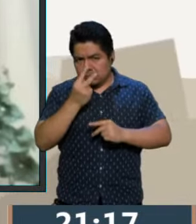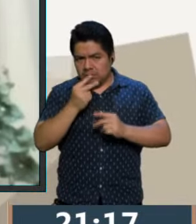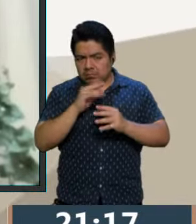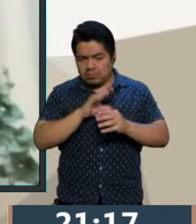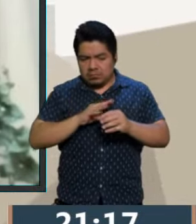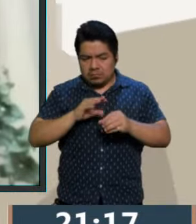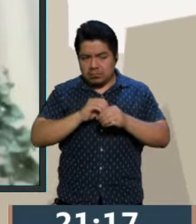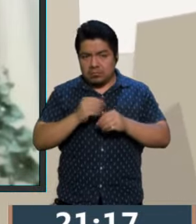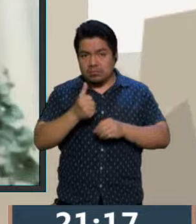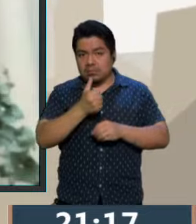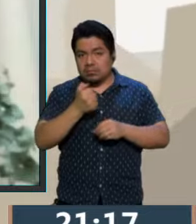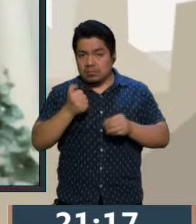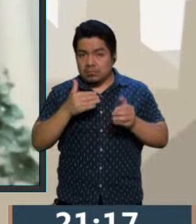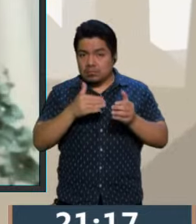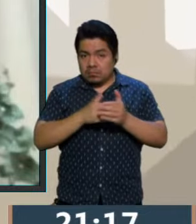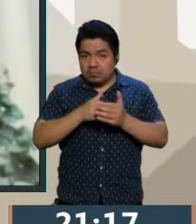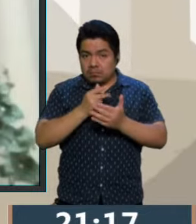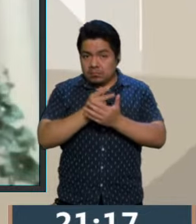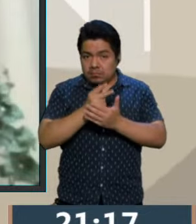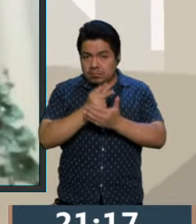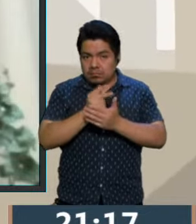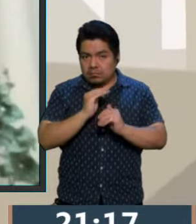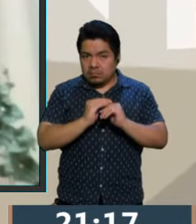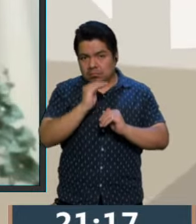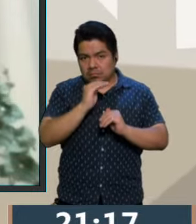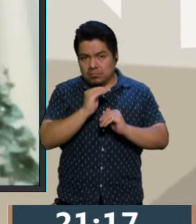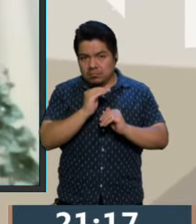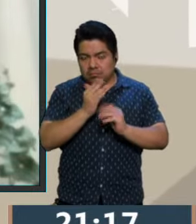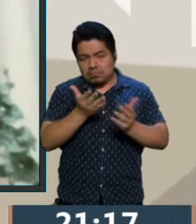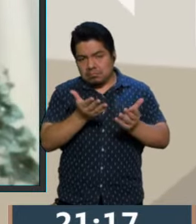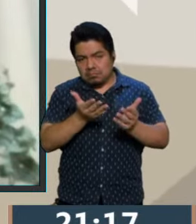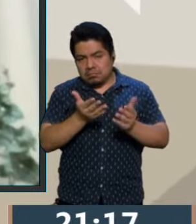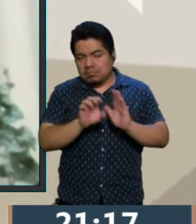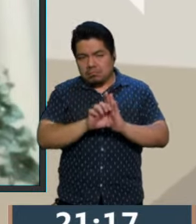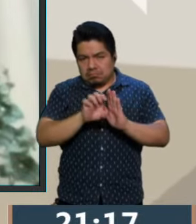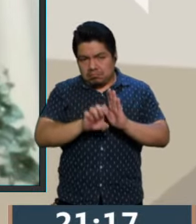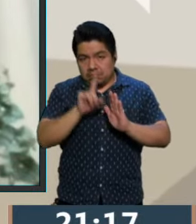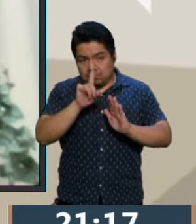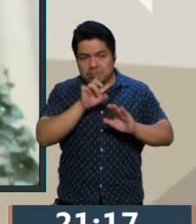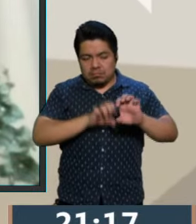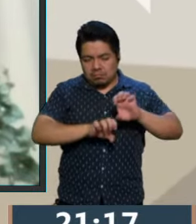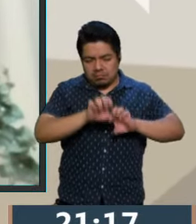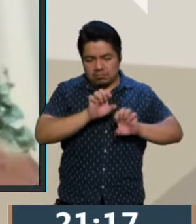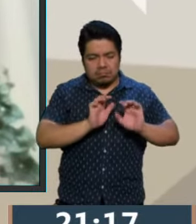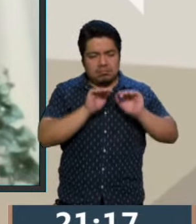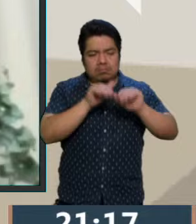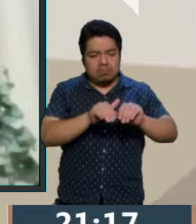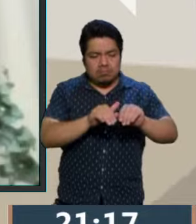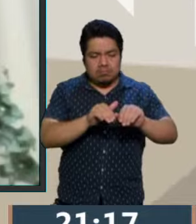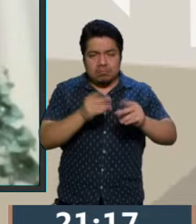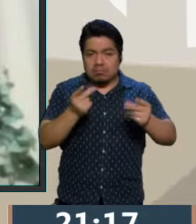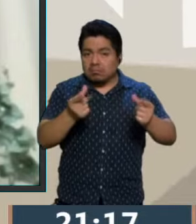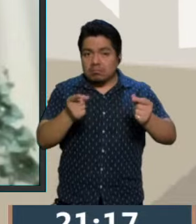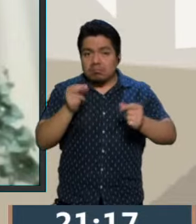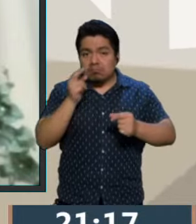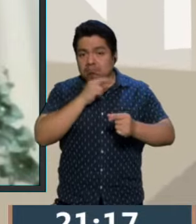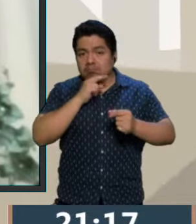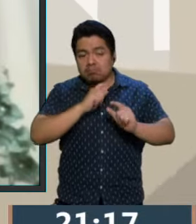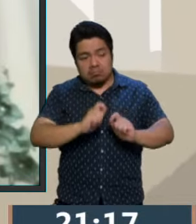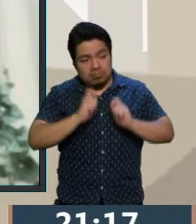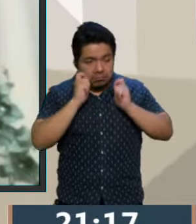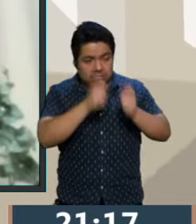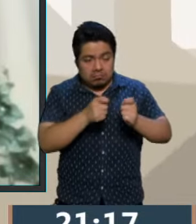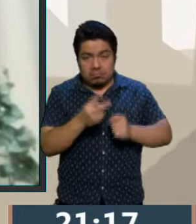más de 600,000 pesos. Es decir, alguien que entra a una empresa y de inmediato se le asignan